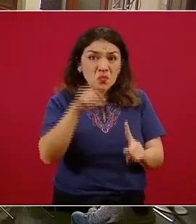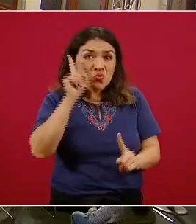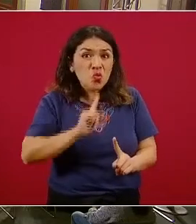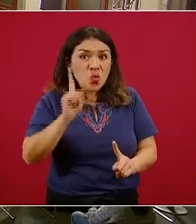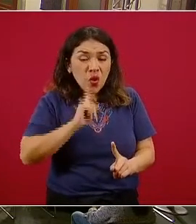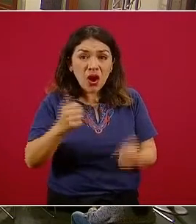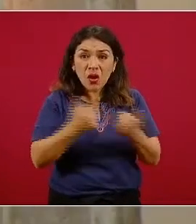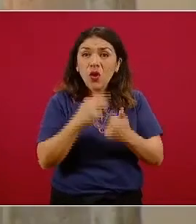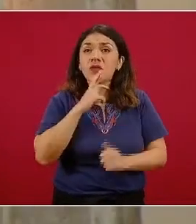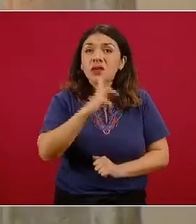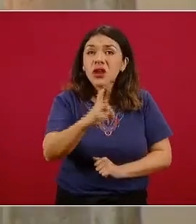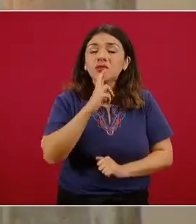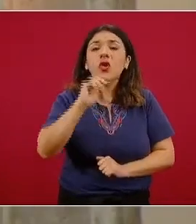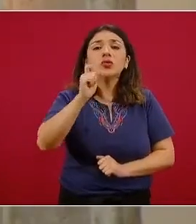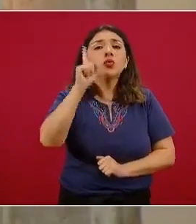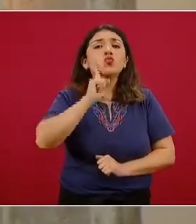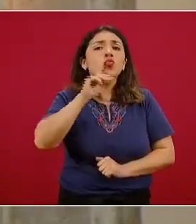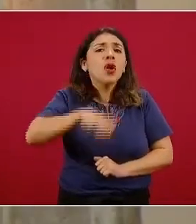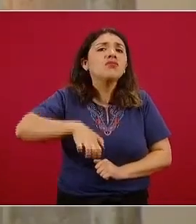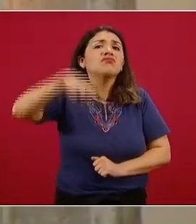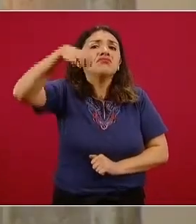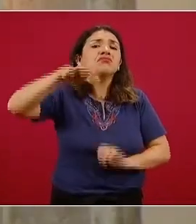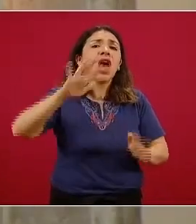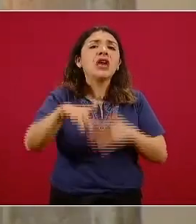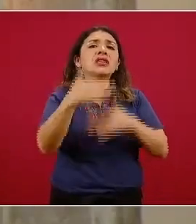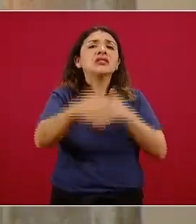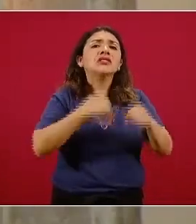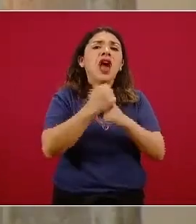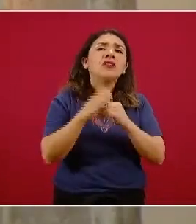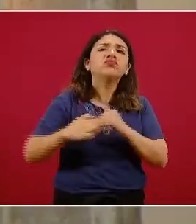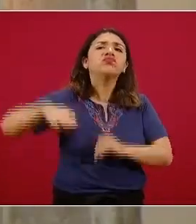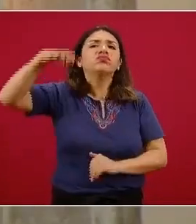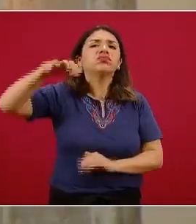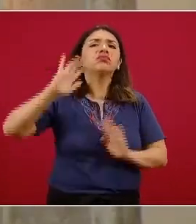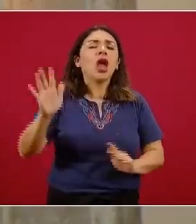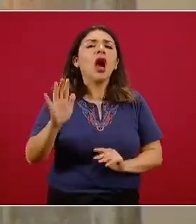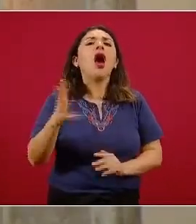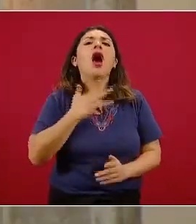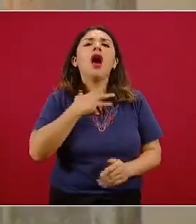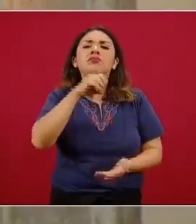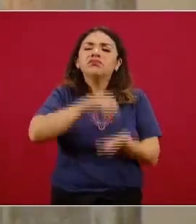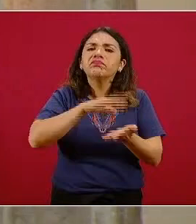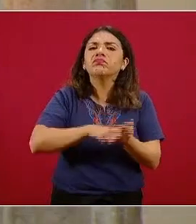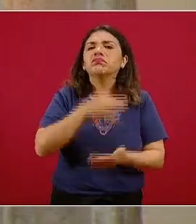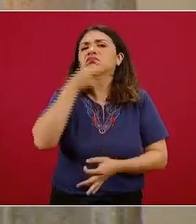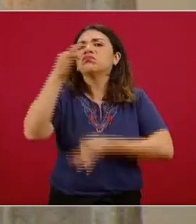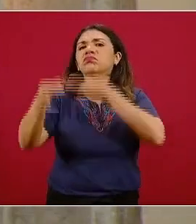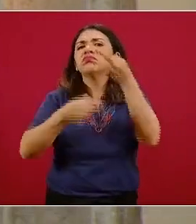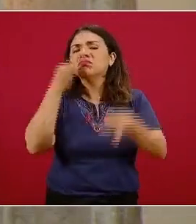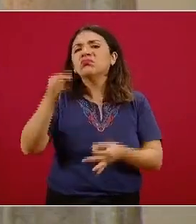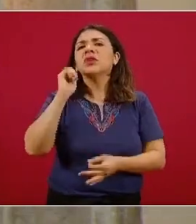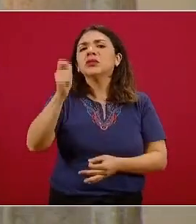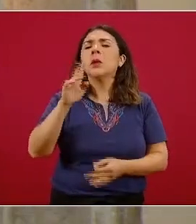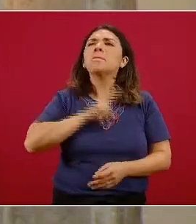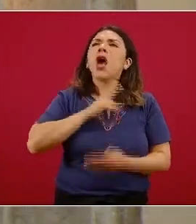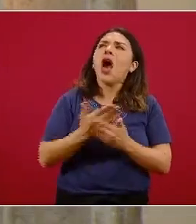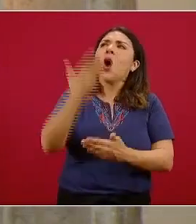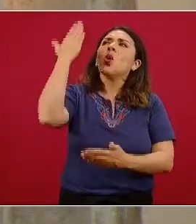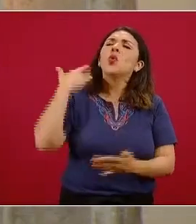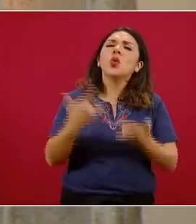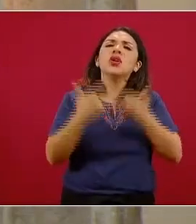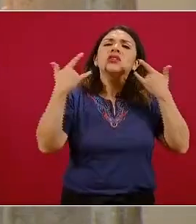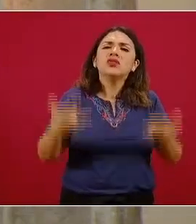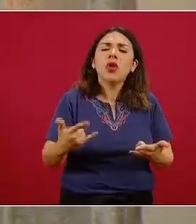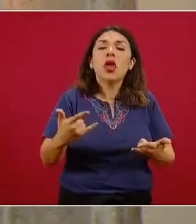las encuestas son mujeres mayores de 15 años, por lo tanto están reportando de su historia de vida,